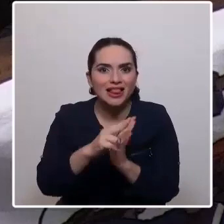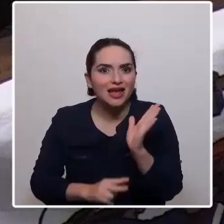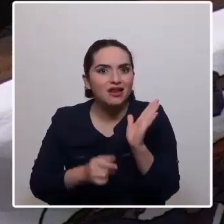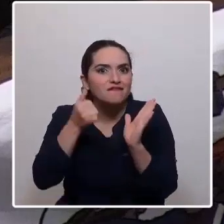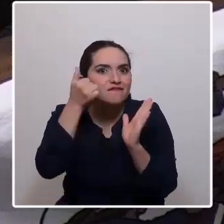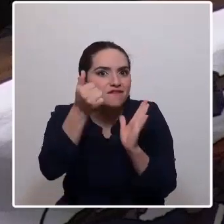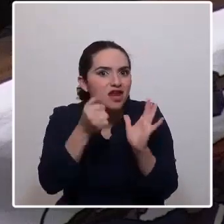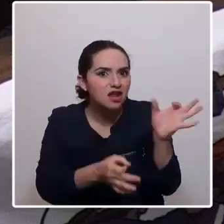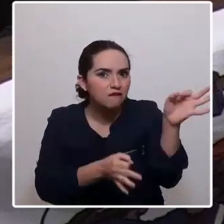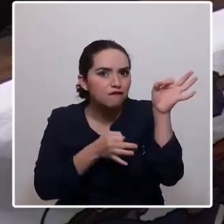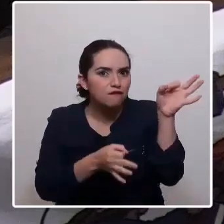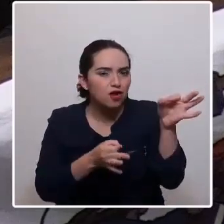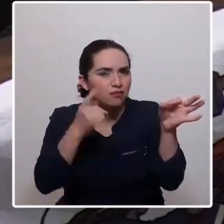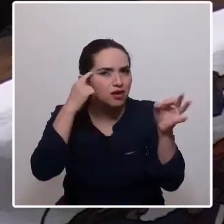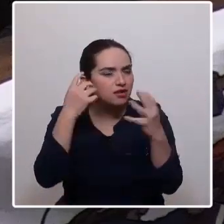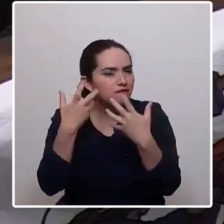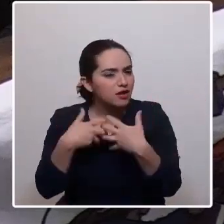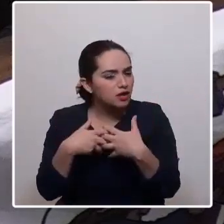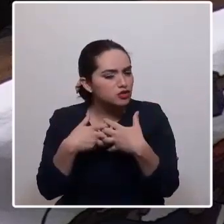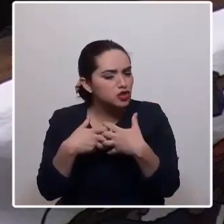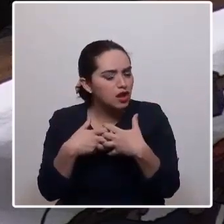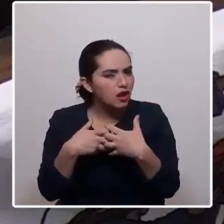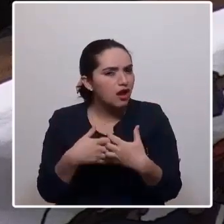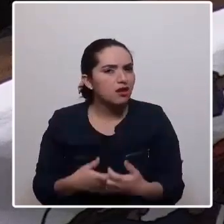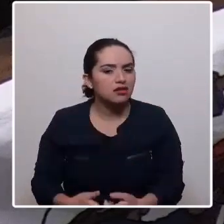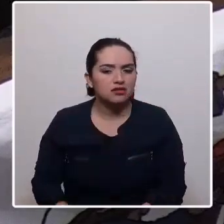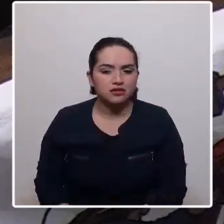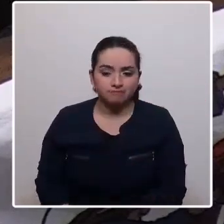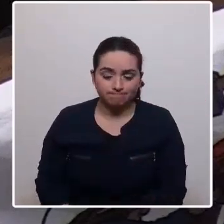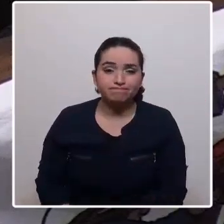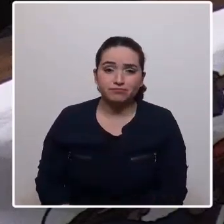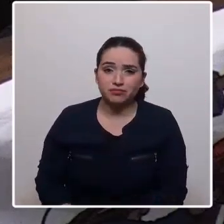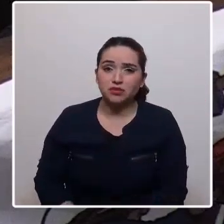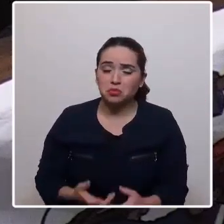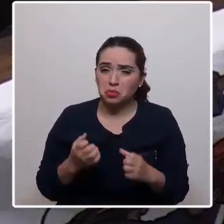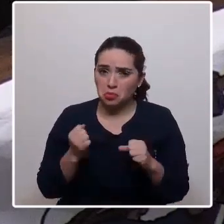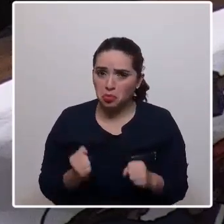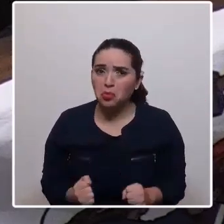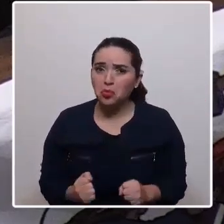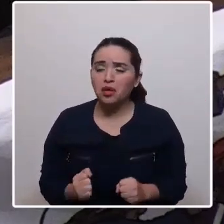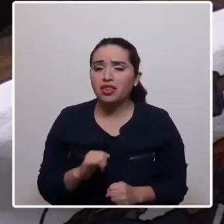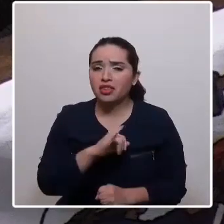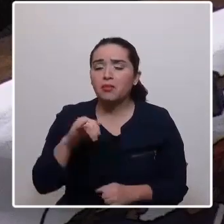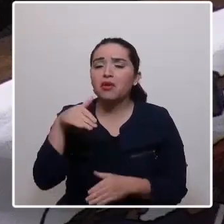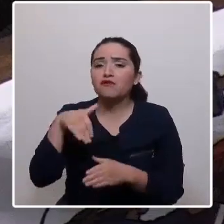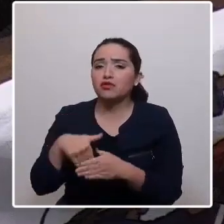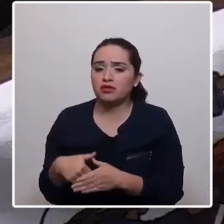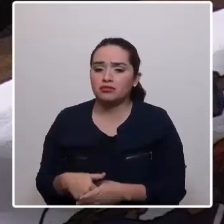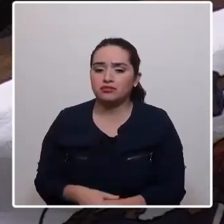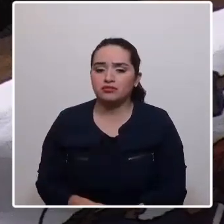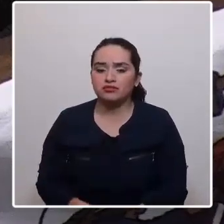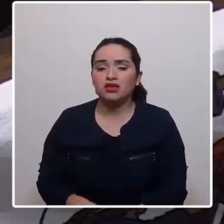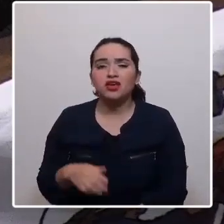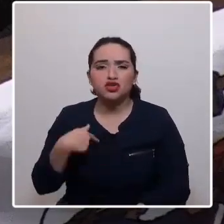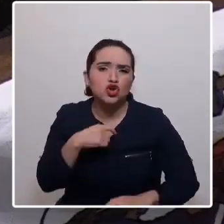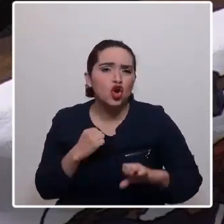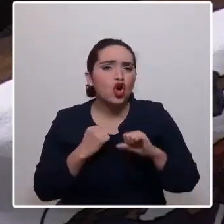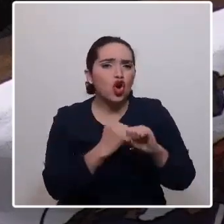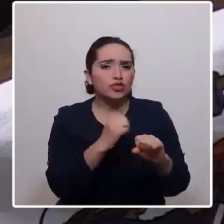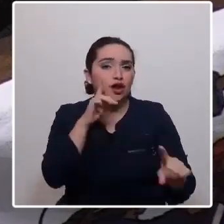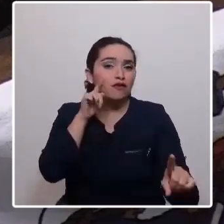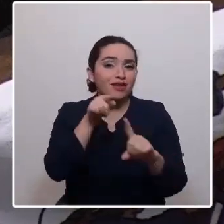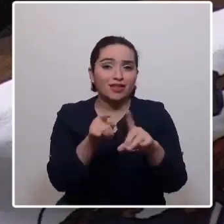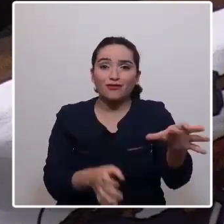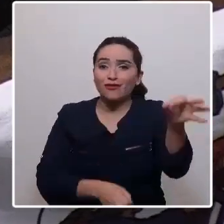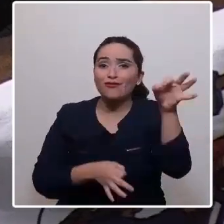a reflexionar sobre este informe. Quedan varias horas todavía para que podamos votar. No digo que esté en contra del espíritu de este informe,